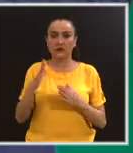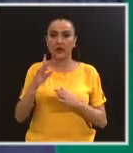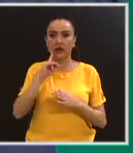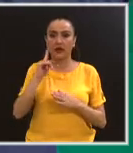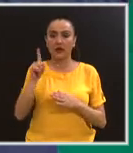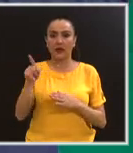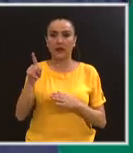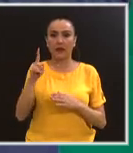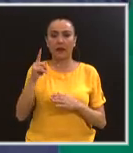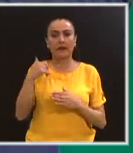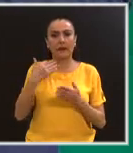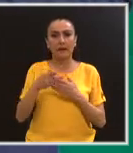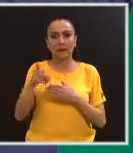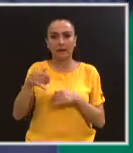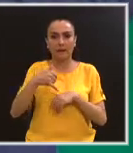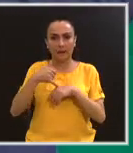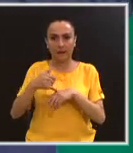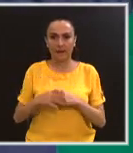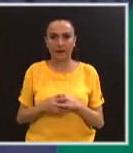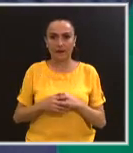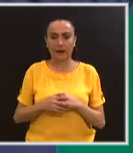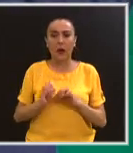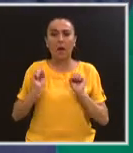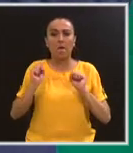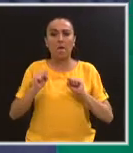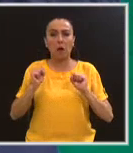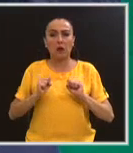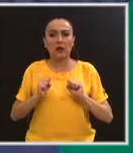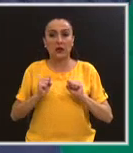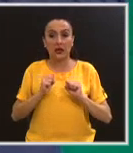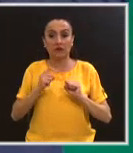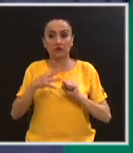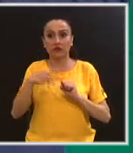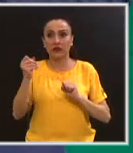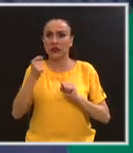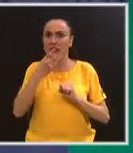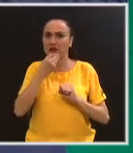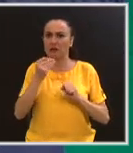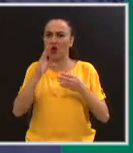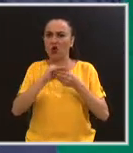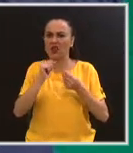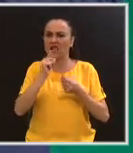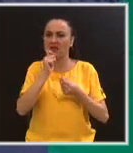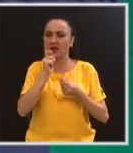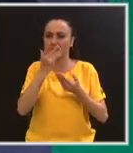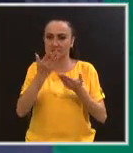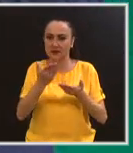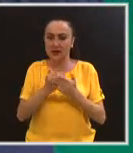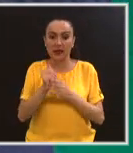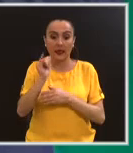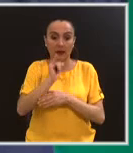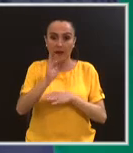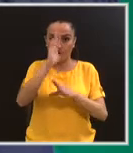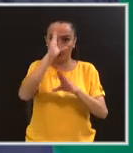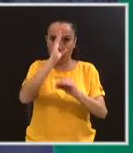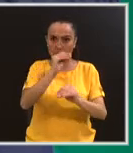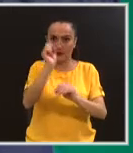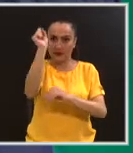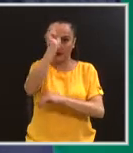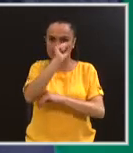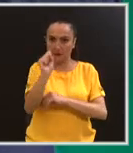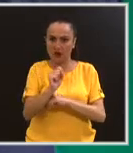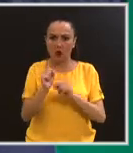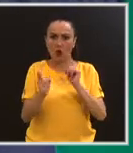liga que llegó para este torneo y que podría irse en diciembre le vamos a contar de quién se trata además en información del sapriza